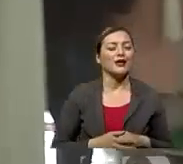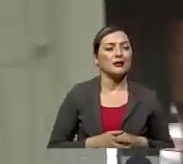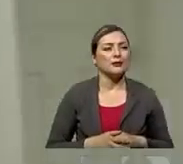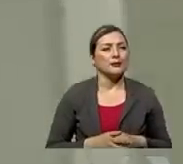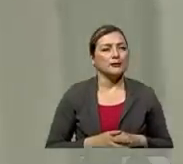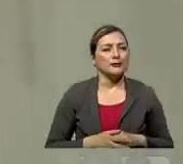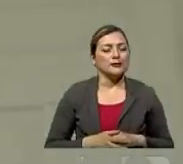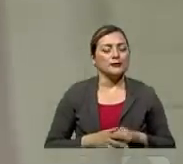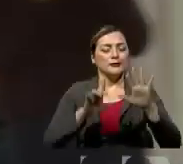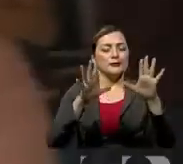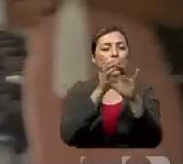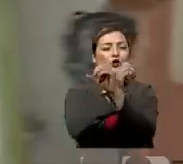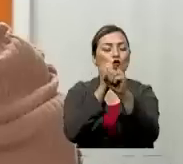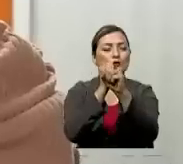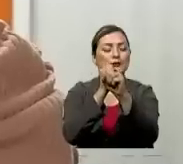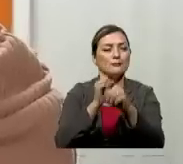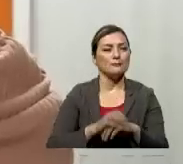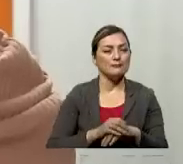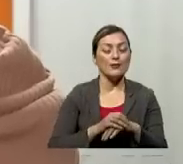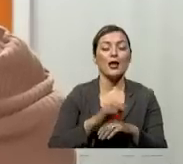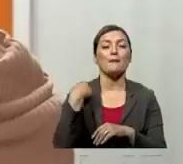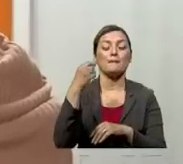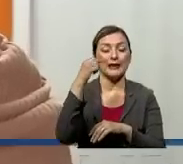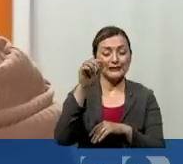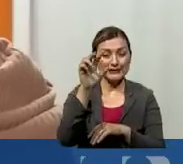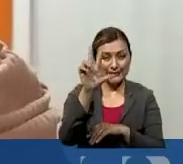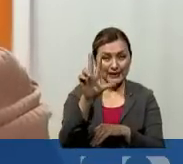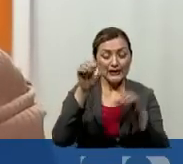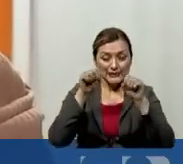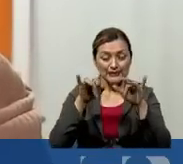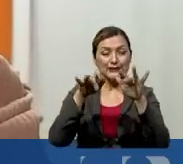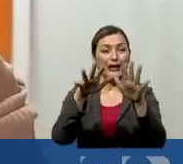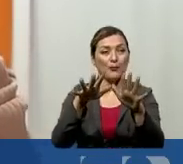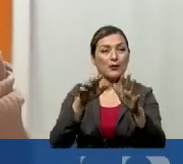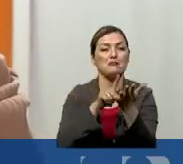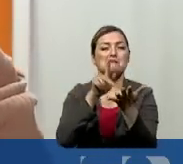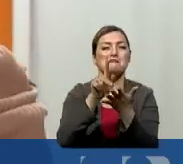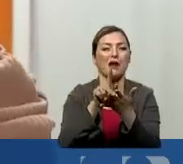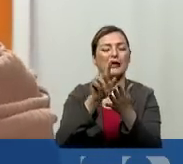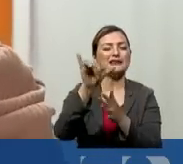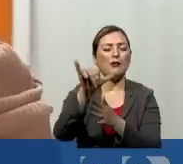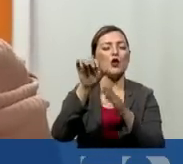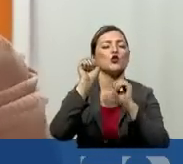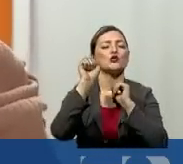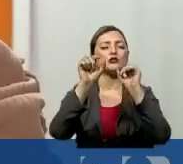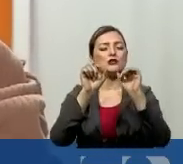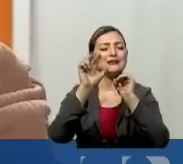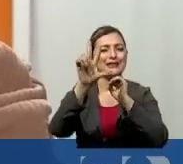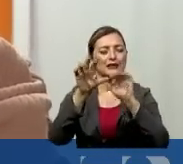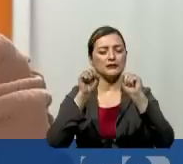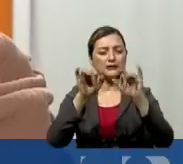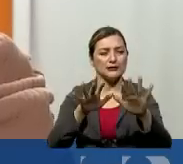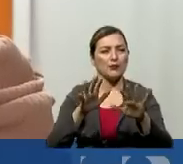la Universidad San Francisco de Quito. Bueno, una prótesis puede llegar a costar hasta 17, 18 mil dólares, dependiendo el funcionamiento. Utilizo